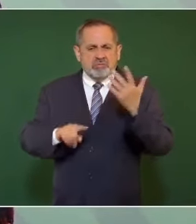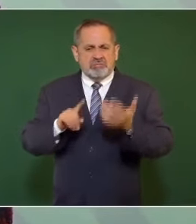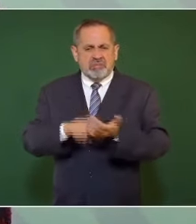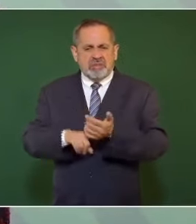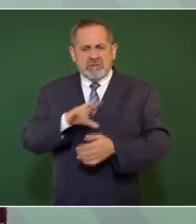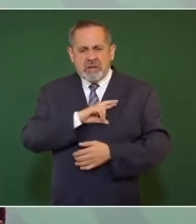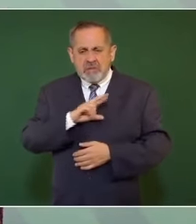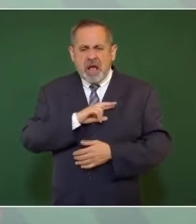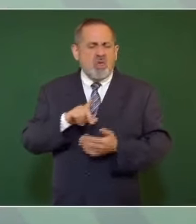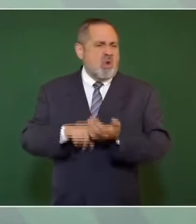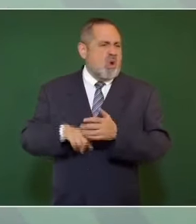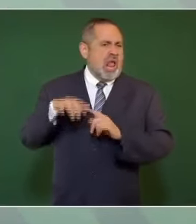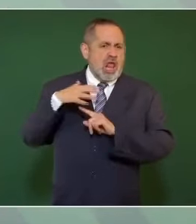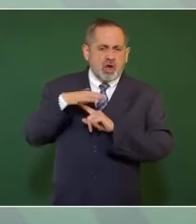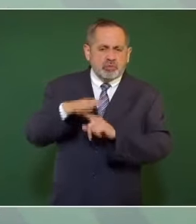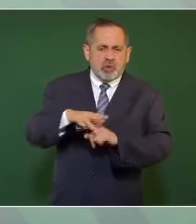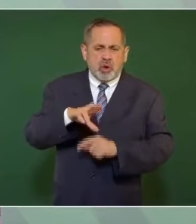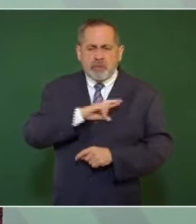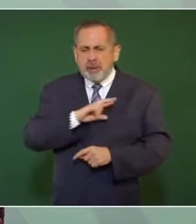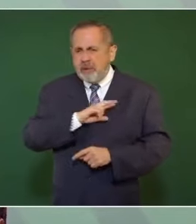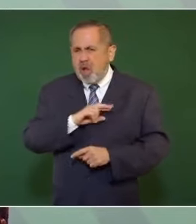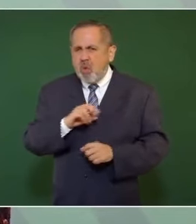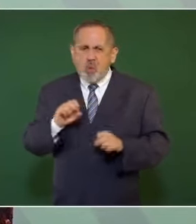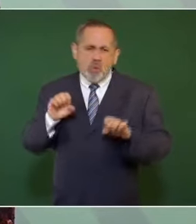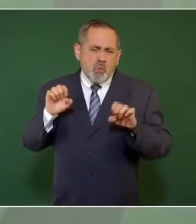privados, helicópteros privados,